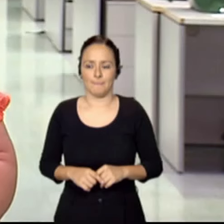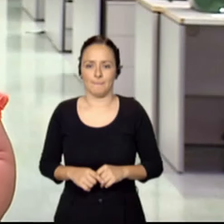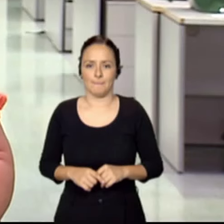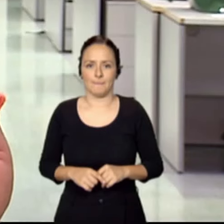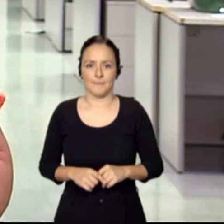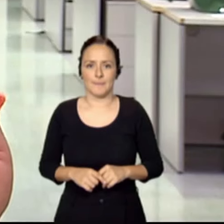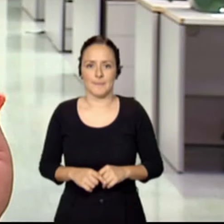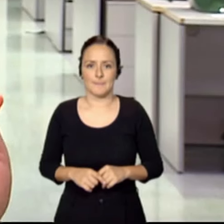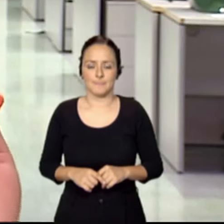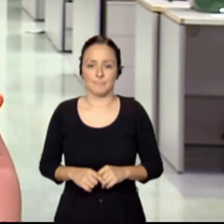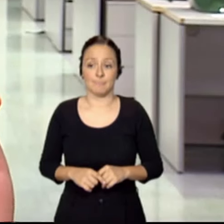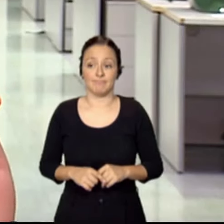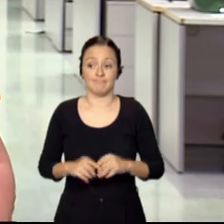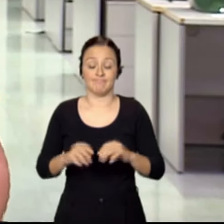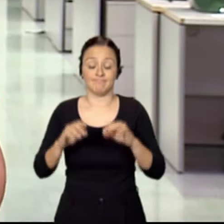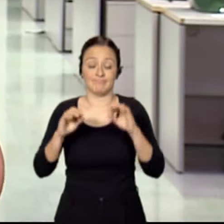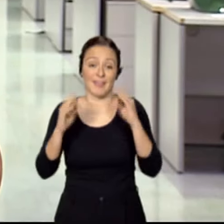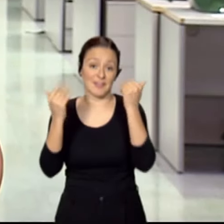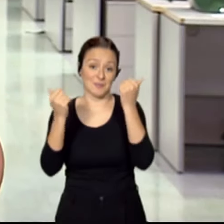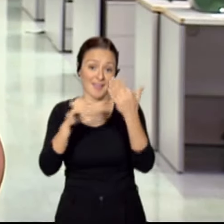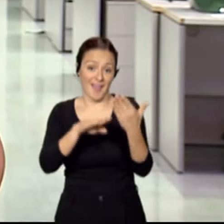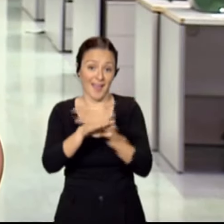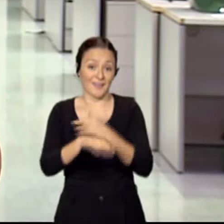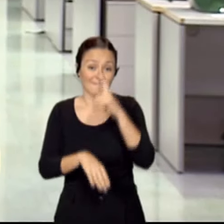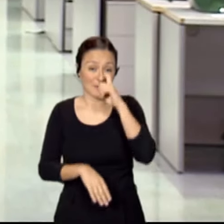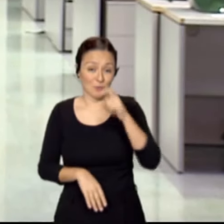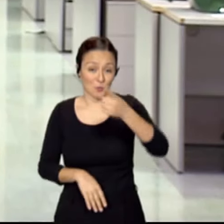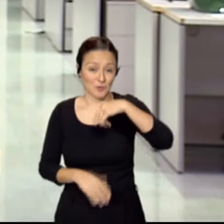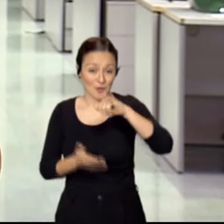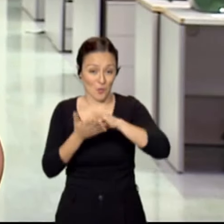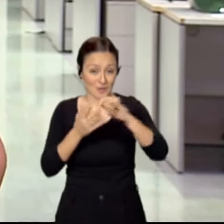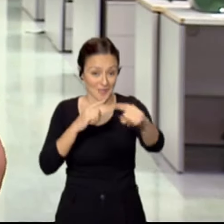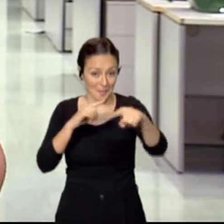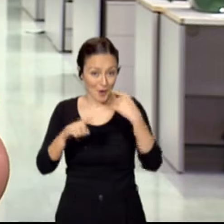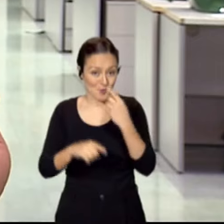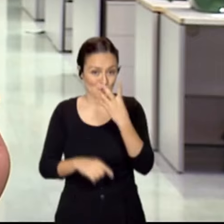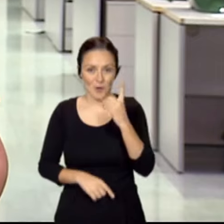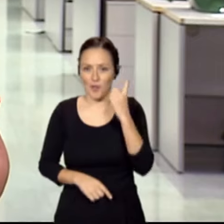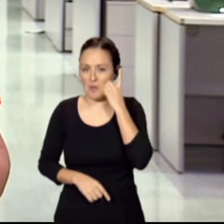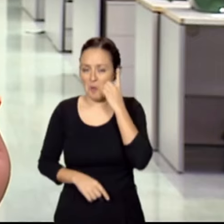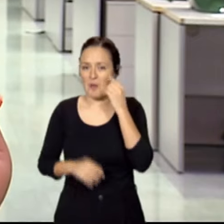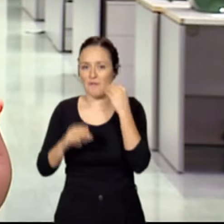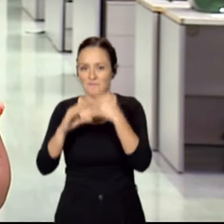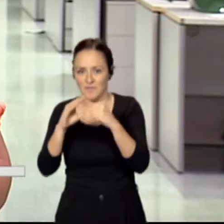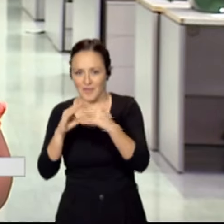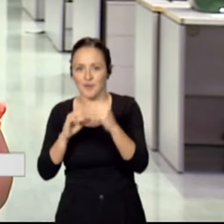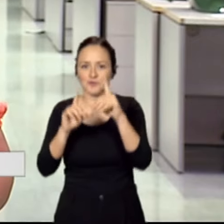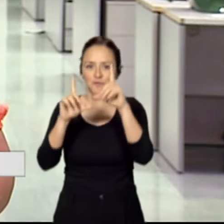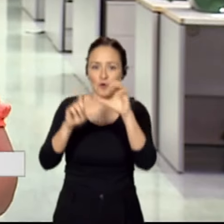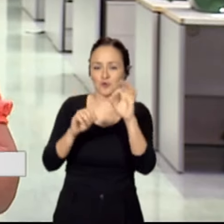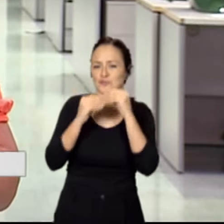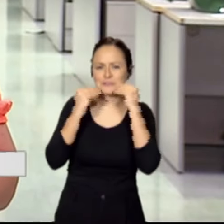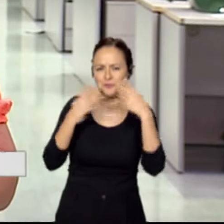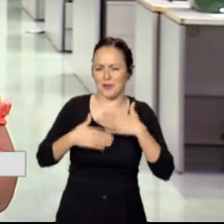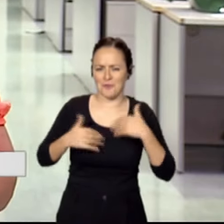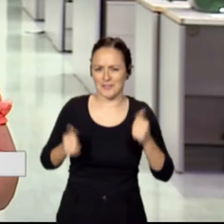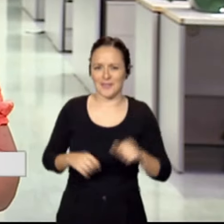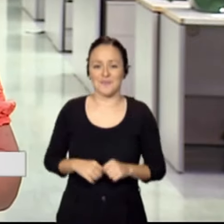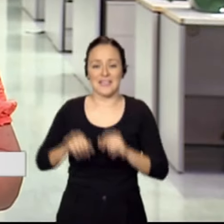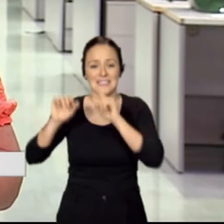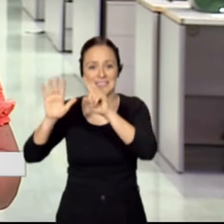personas y antes de despedirme recordarles este número de teléfono al que nos pueden hacer llegar sus vídeos sus votos o sus historias apunten el